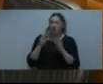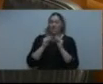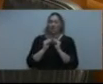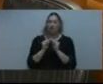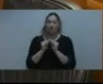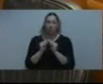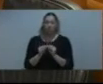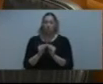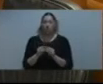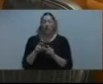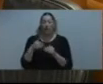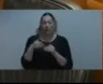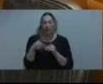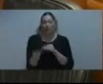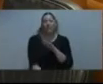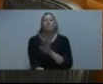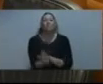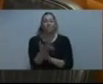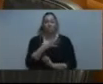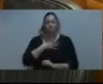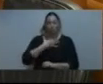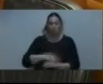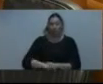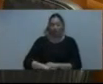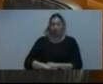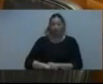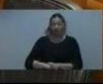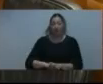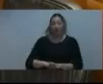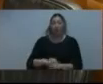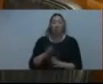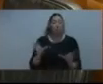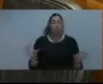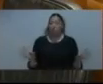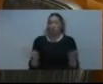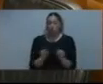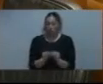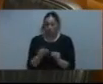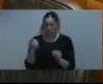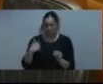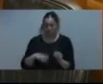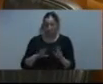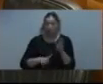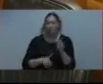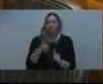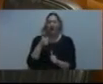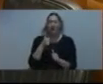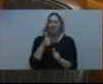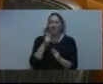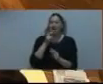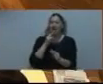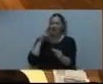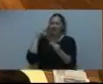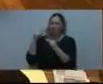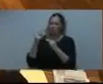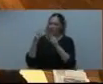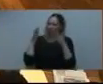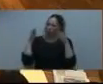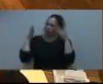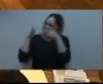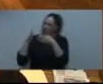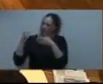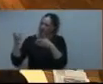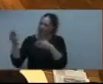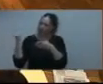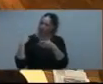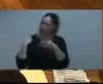sea una realidad. Por lo que se refiere, y voy terminando, y por contestar con precisión a la formulación de su pregunta,